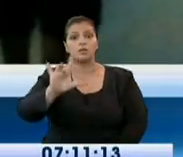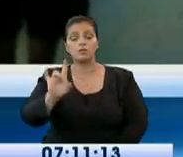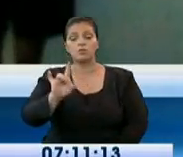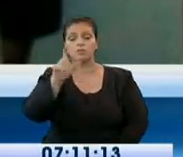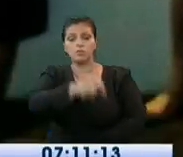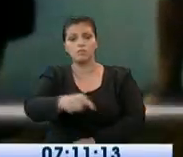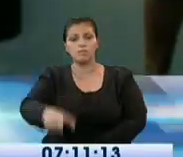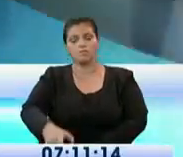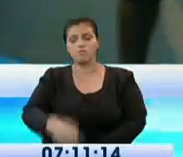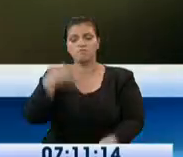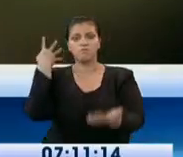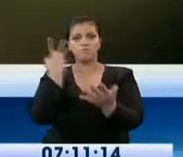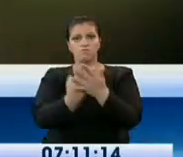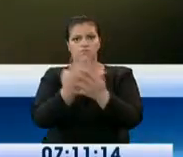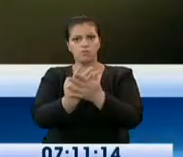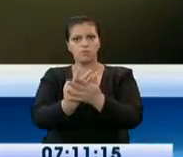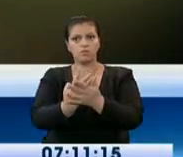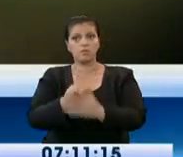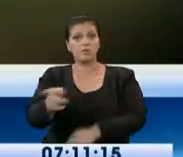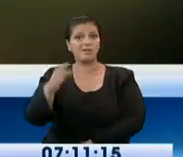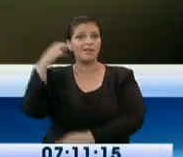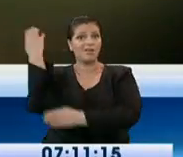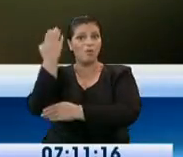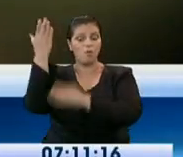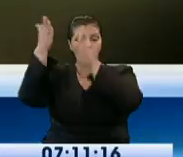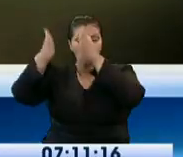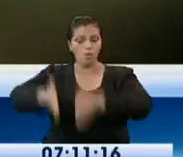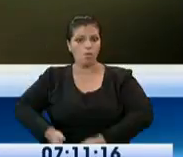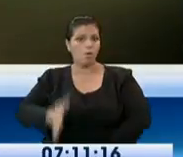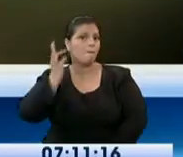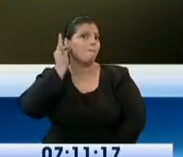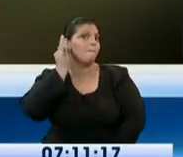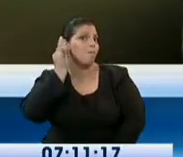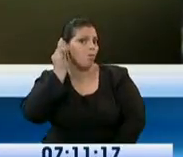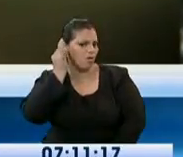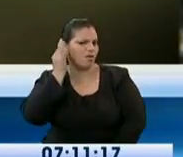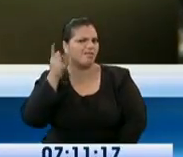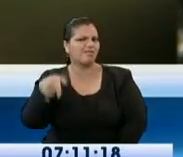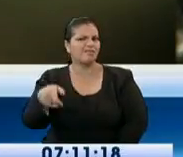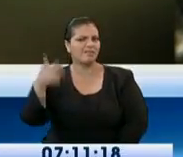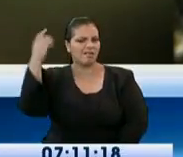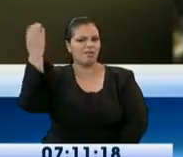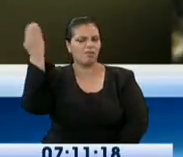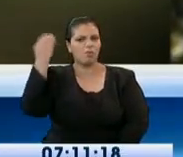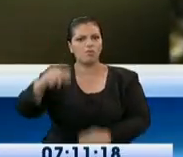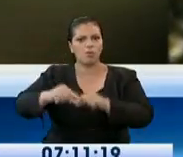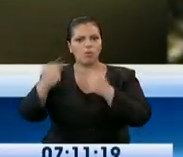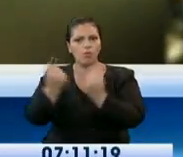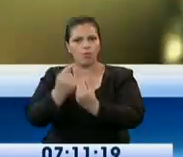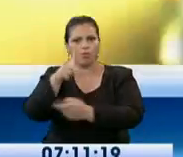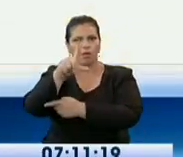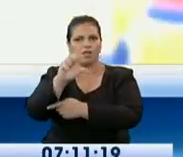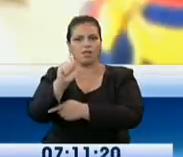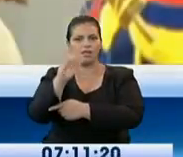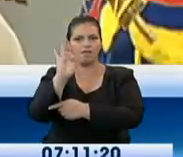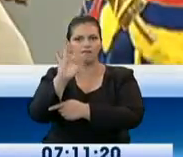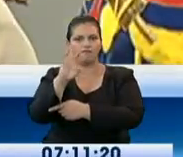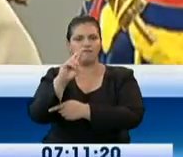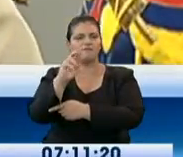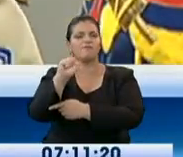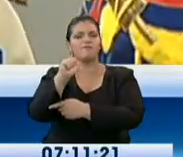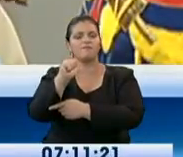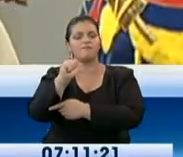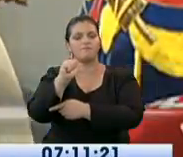una integrante activa de las Fuerzas Armadas Revolucionarias de Colombia, FARC. Nosotros tenemos conocimiento de que la participación de esta persona de las FARC